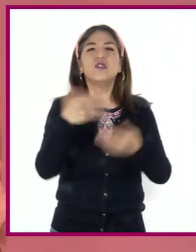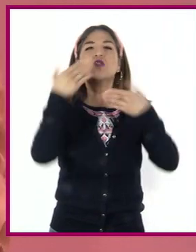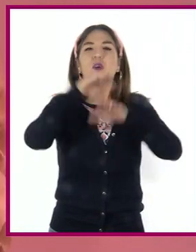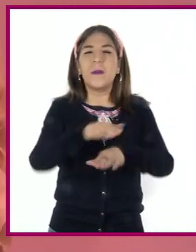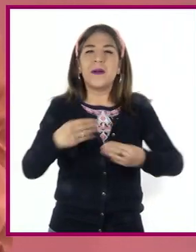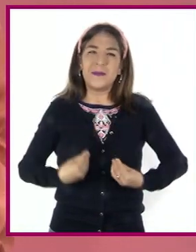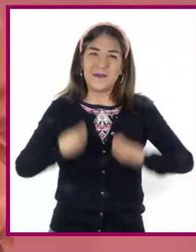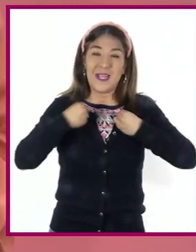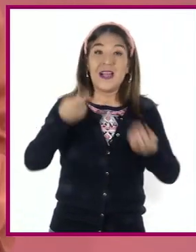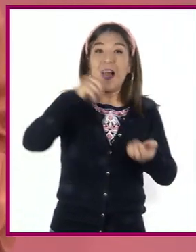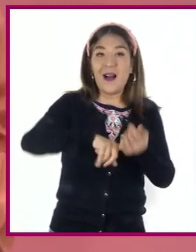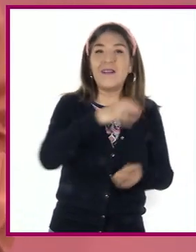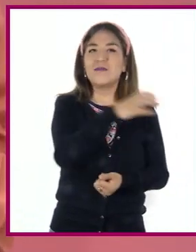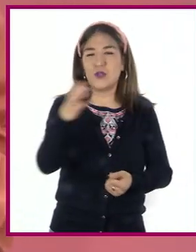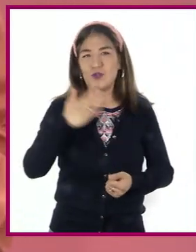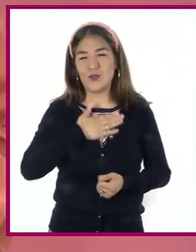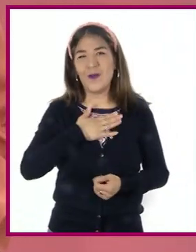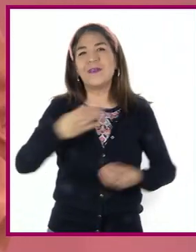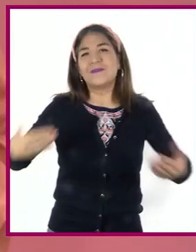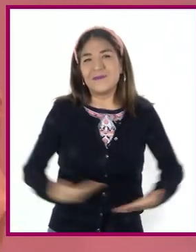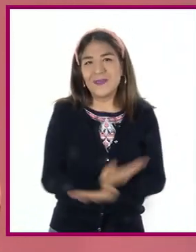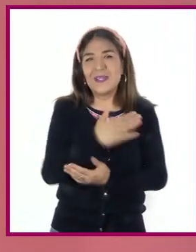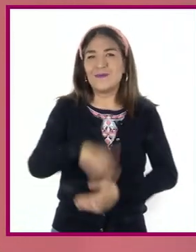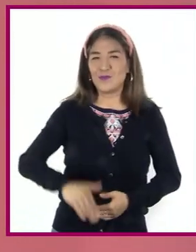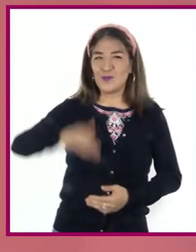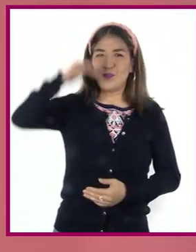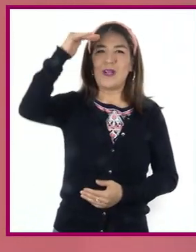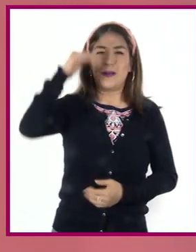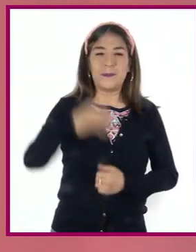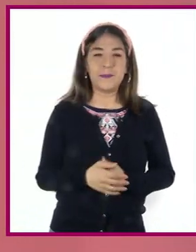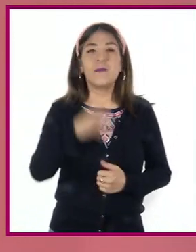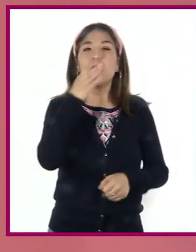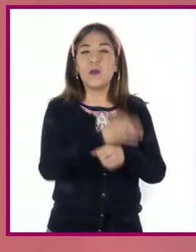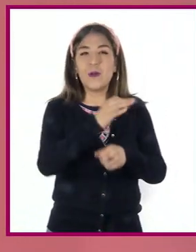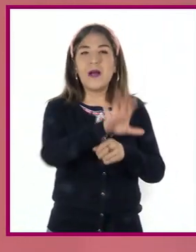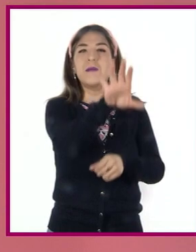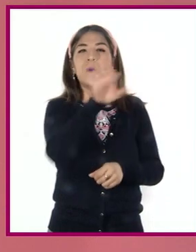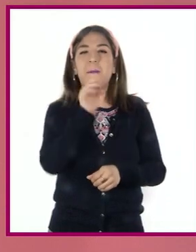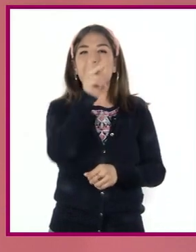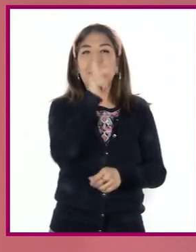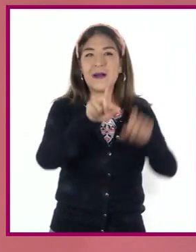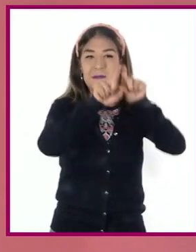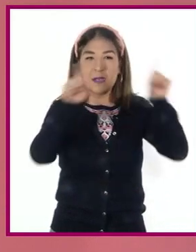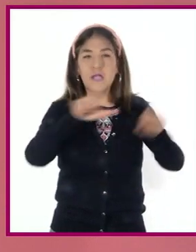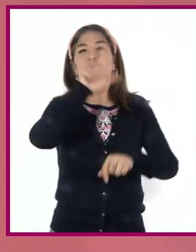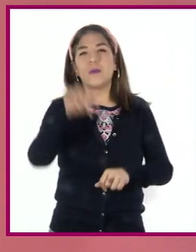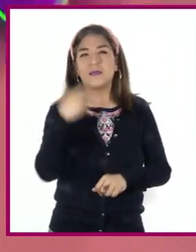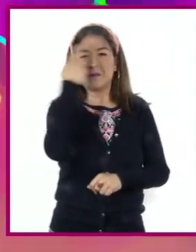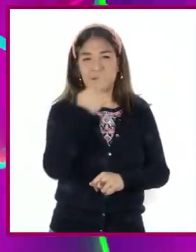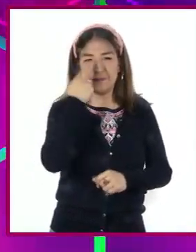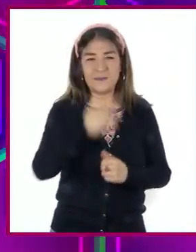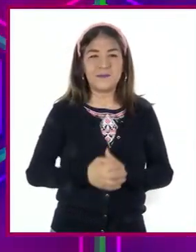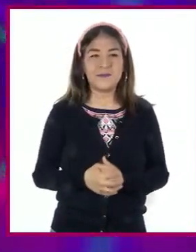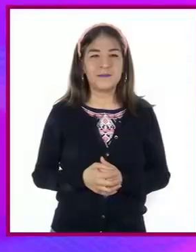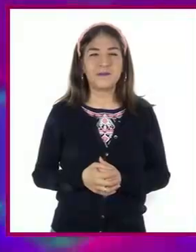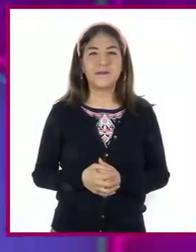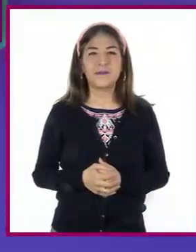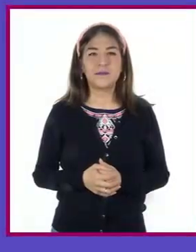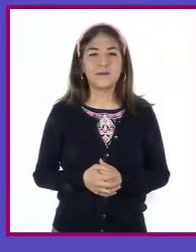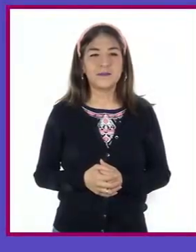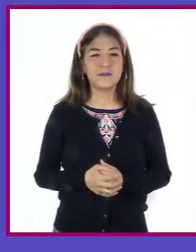de Julia Uceda. Y no dejéis que los grifos abiertos inunden las estancias, que el